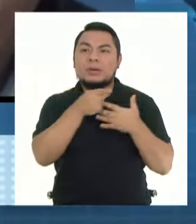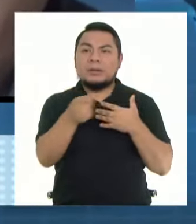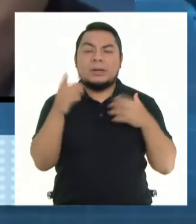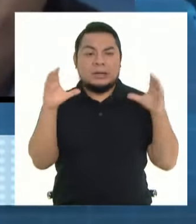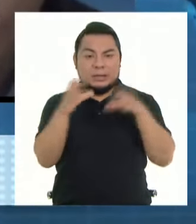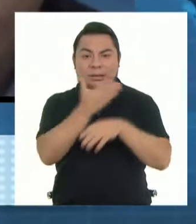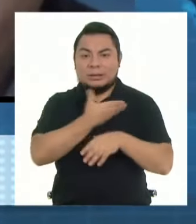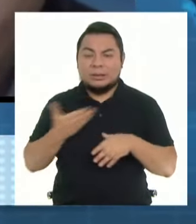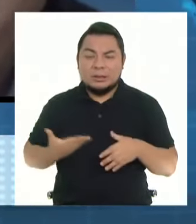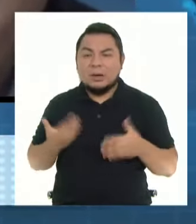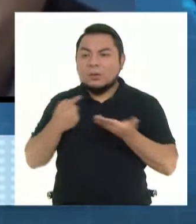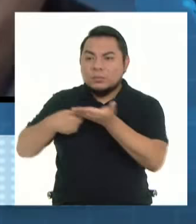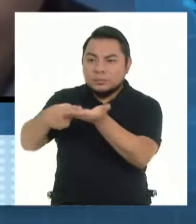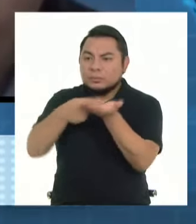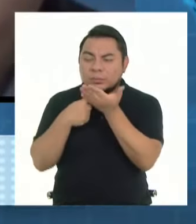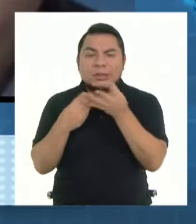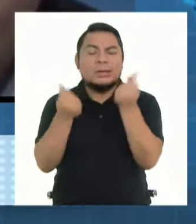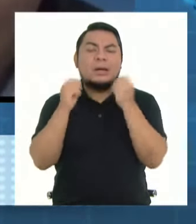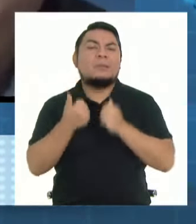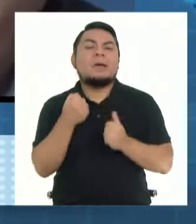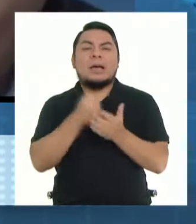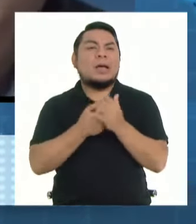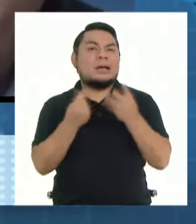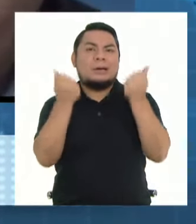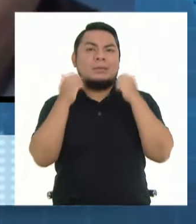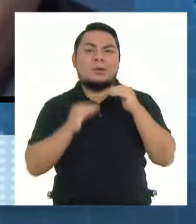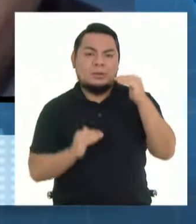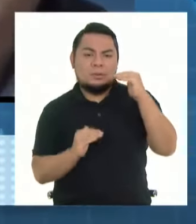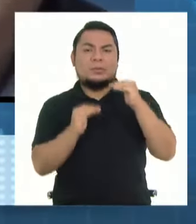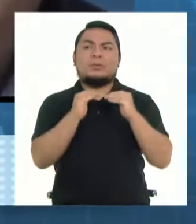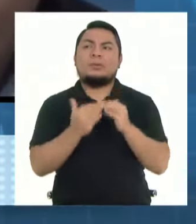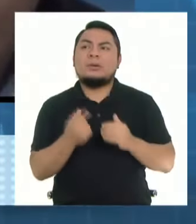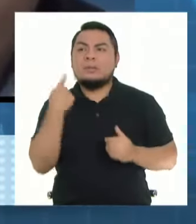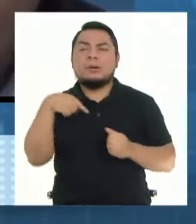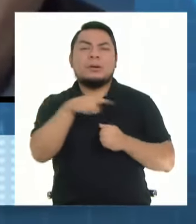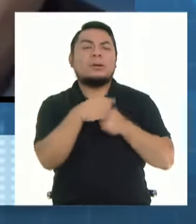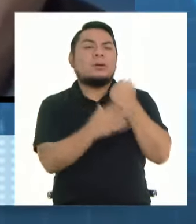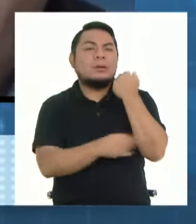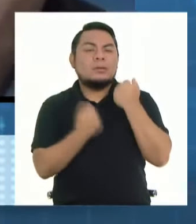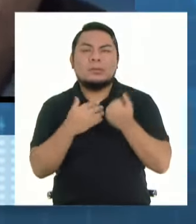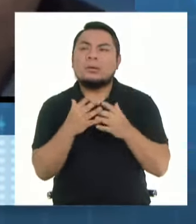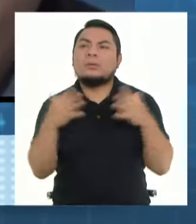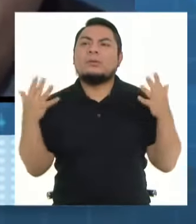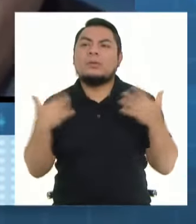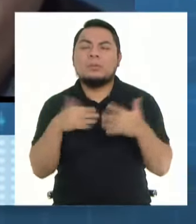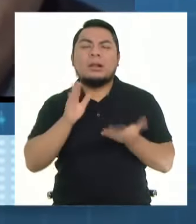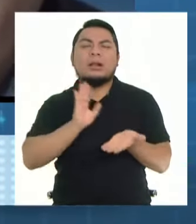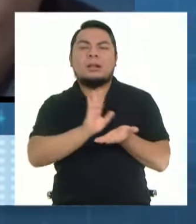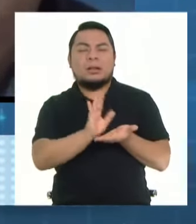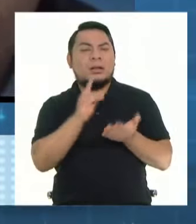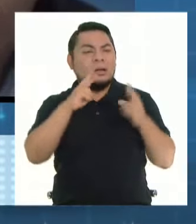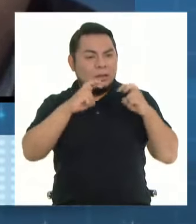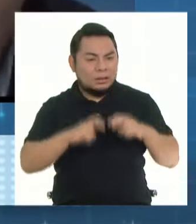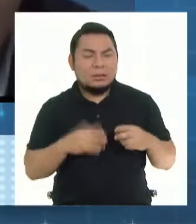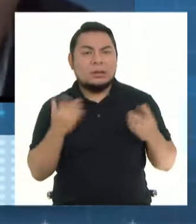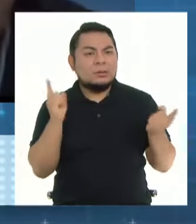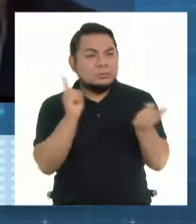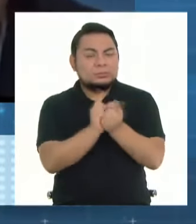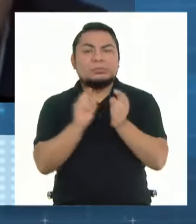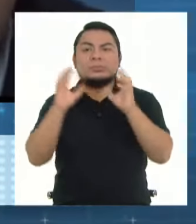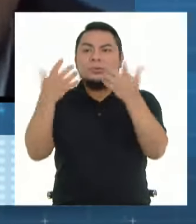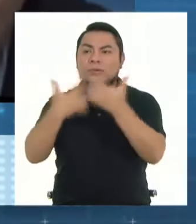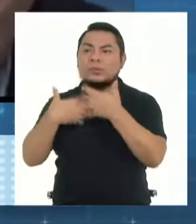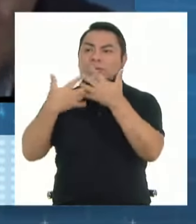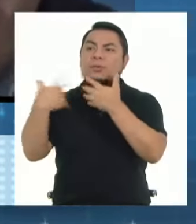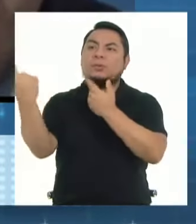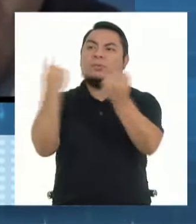ejecutivo, rápido, y el cierre de brechas sociales, el fin de la pobreza, que ha sido históricamente estudiada en grandes consultorías,